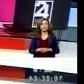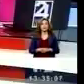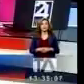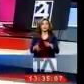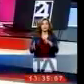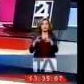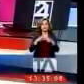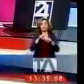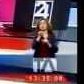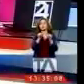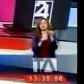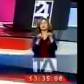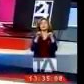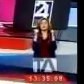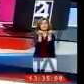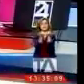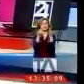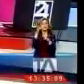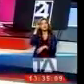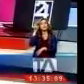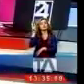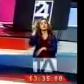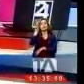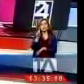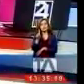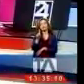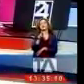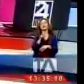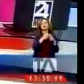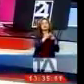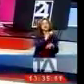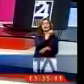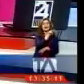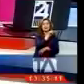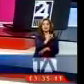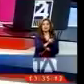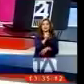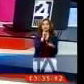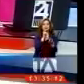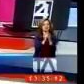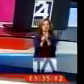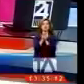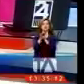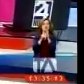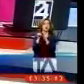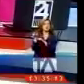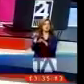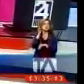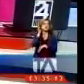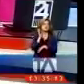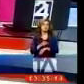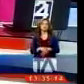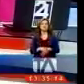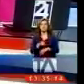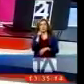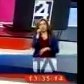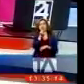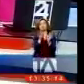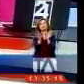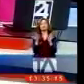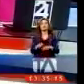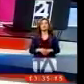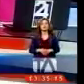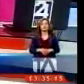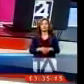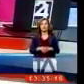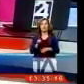El ex asesor de la asambleísta de Creo, Ana Galarza Lenín Rodríguez, oficializó su denuncia en contra de la legisladora ante la Fiscalía General por